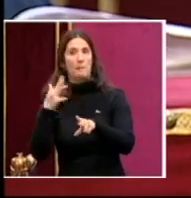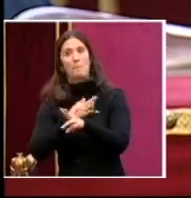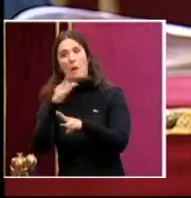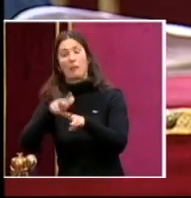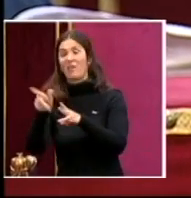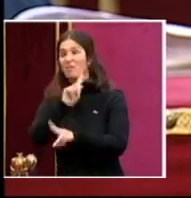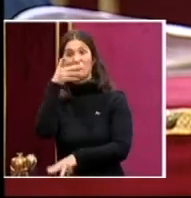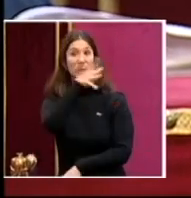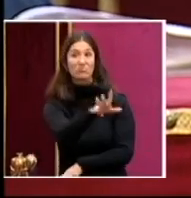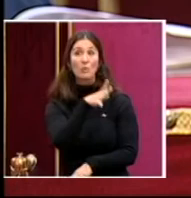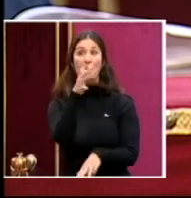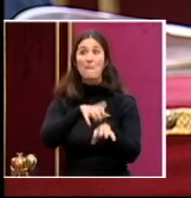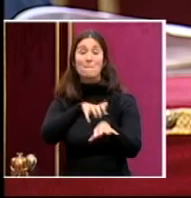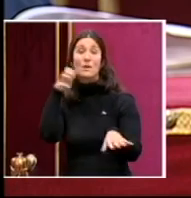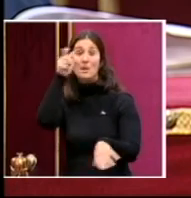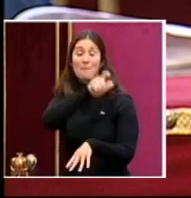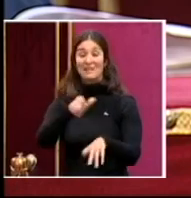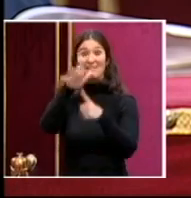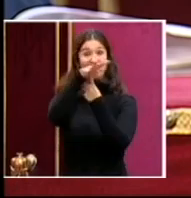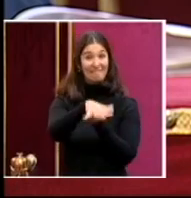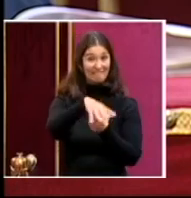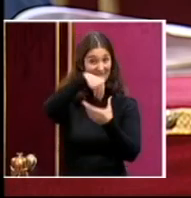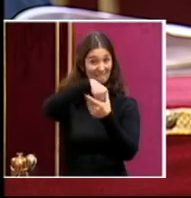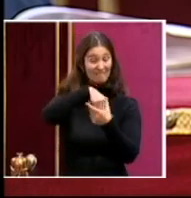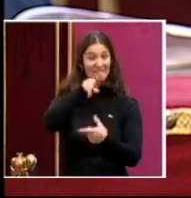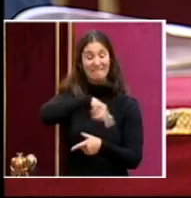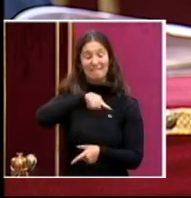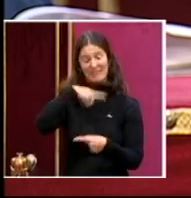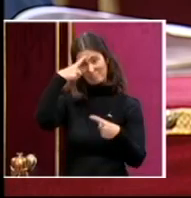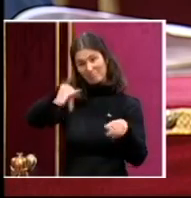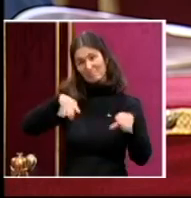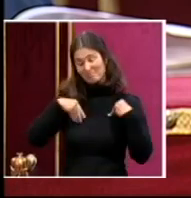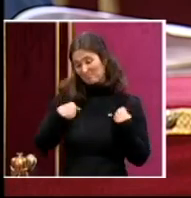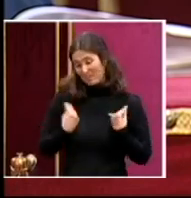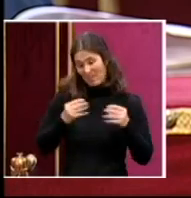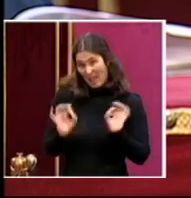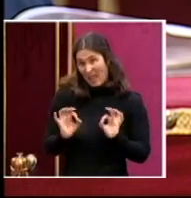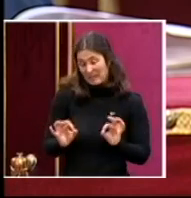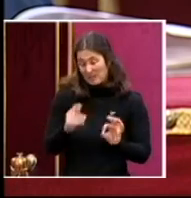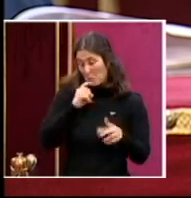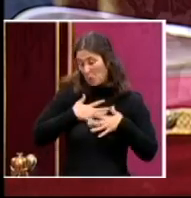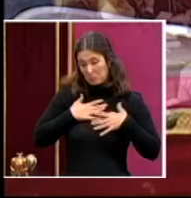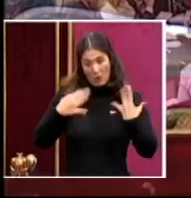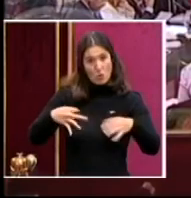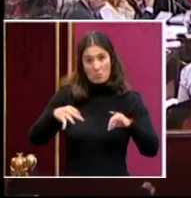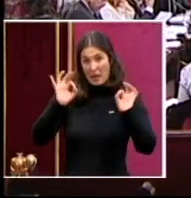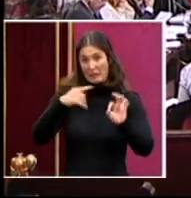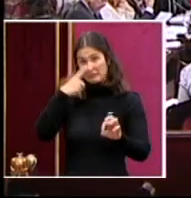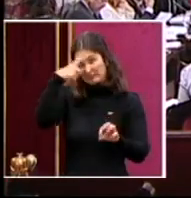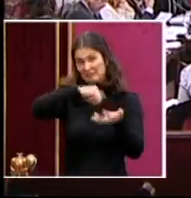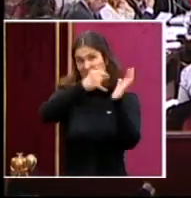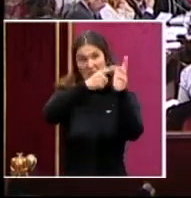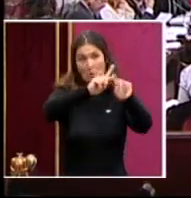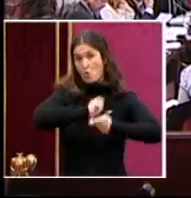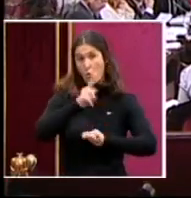denuncian, ya que la mayor parte de las personas discriminadas tienen asimilado en su vida cotidiana como algo normal, piensan que el sistema no va a